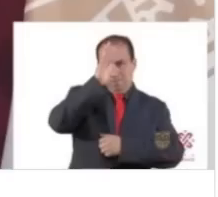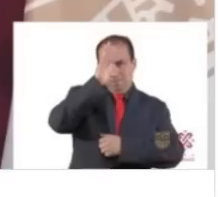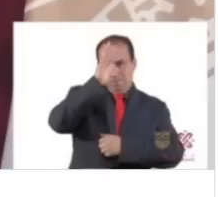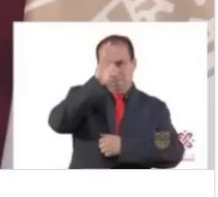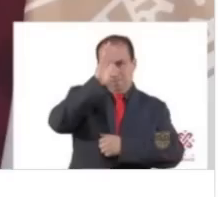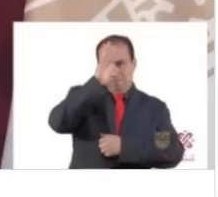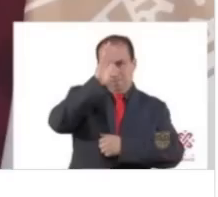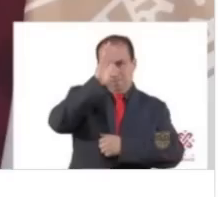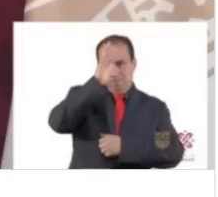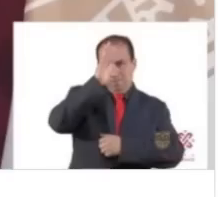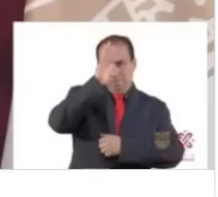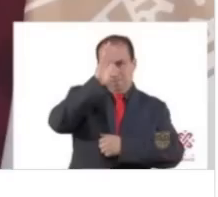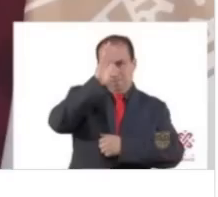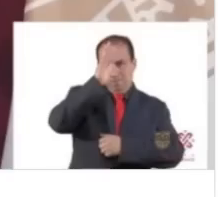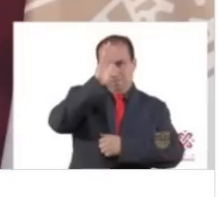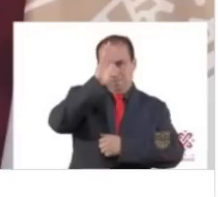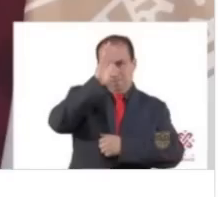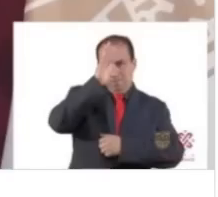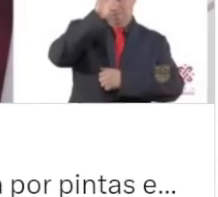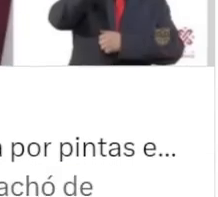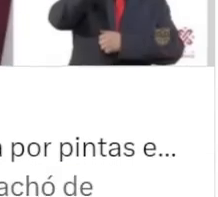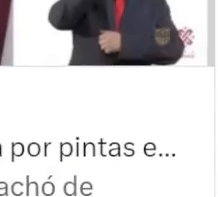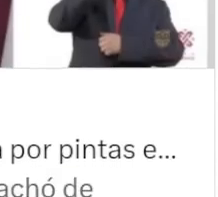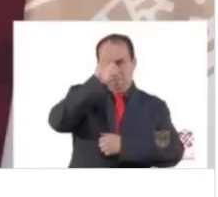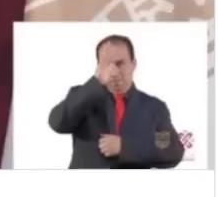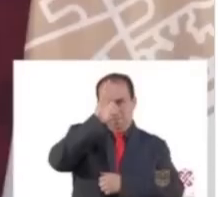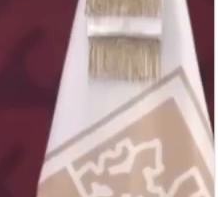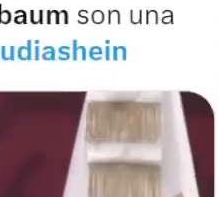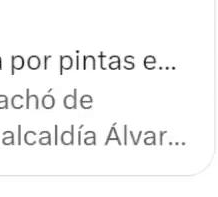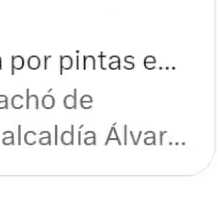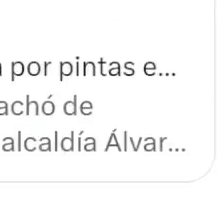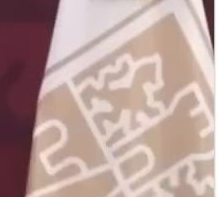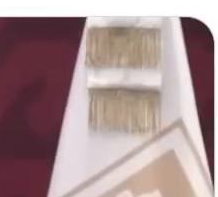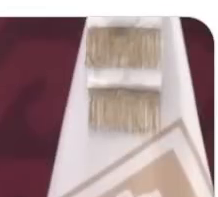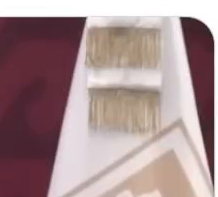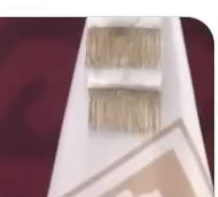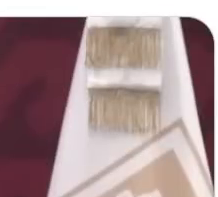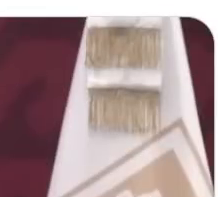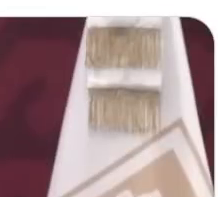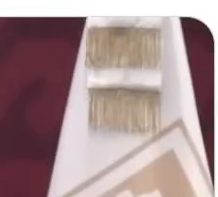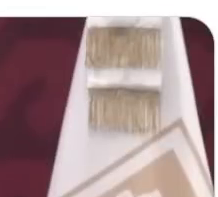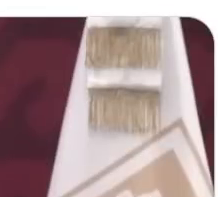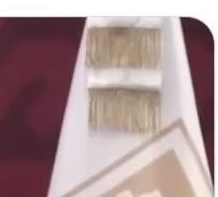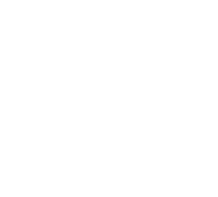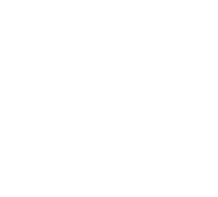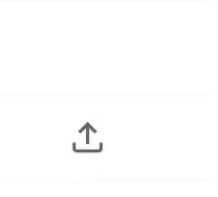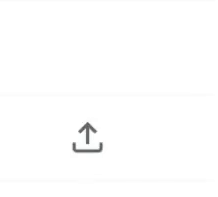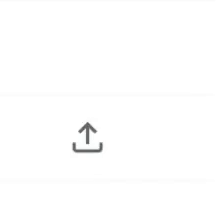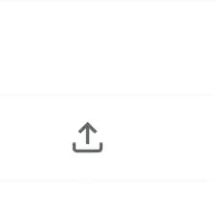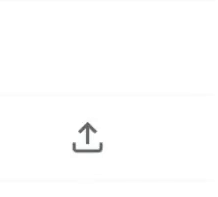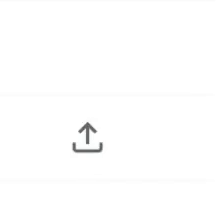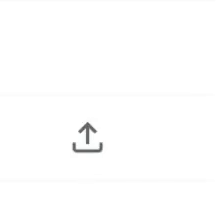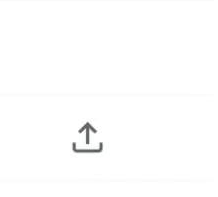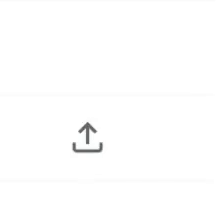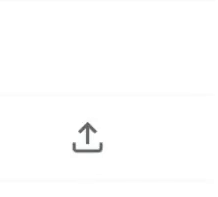son una campaña en su contra, aseguró la jefa de gobierno el día de hoy. Pues bueno. Aparece